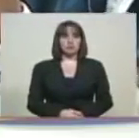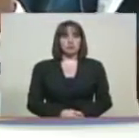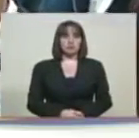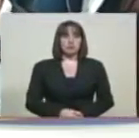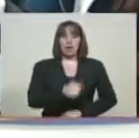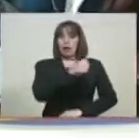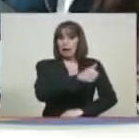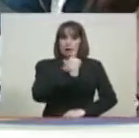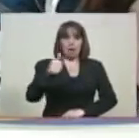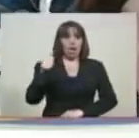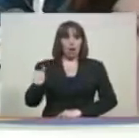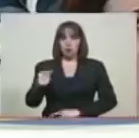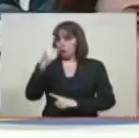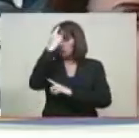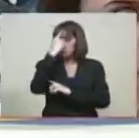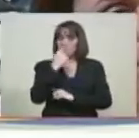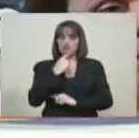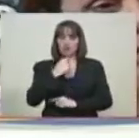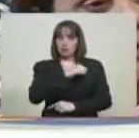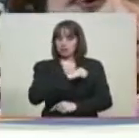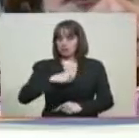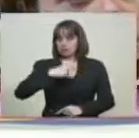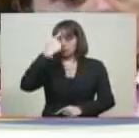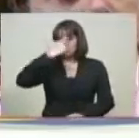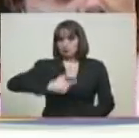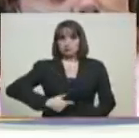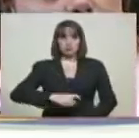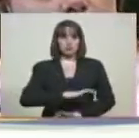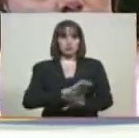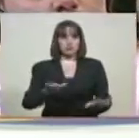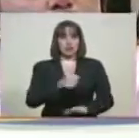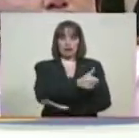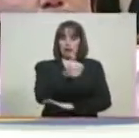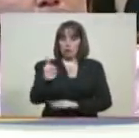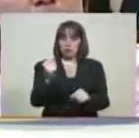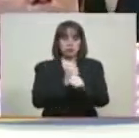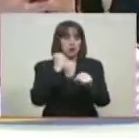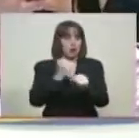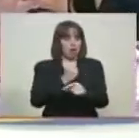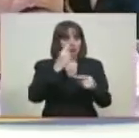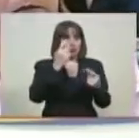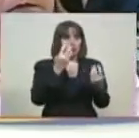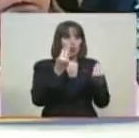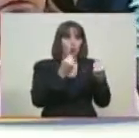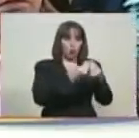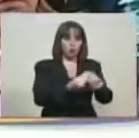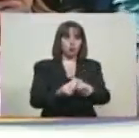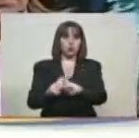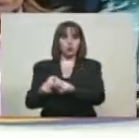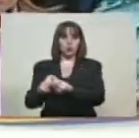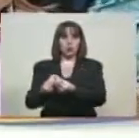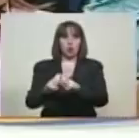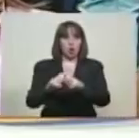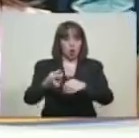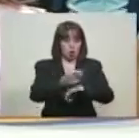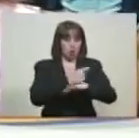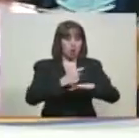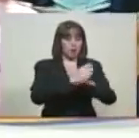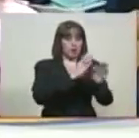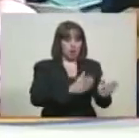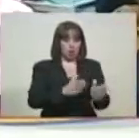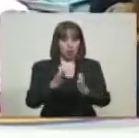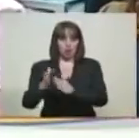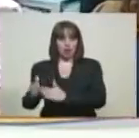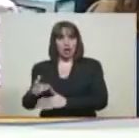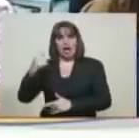cada quien con su perfil con su estilo y en el caso de los gobernadores sabemos